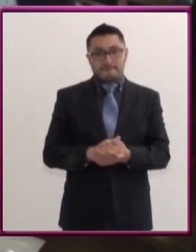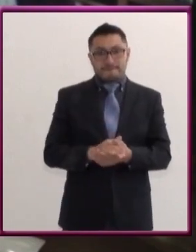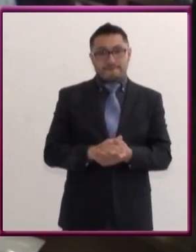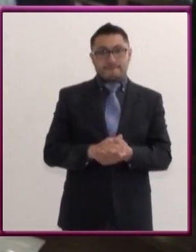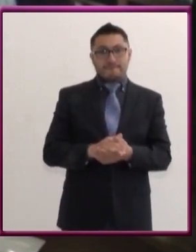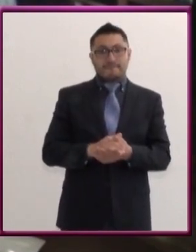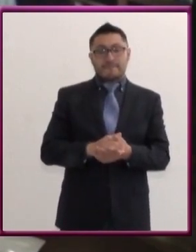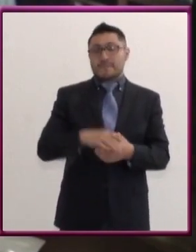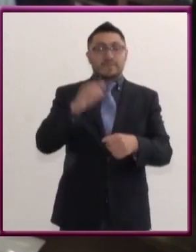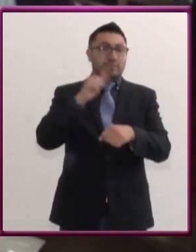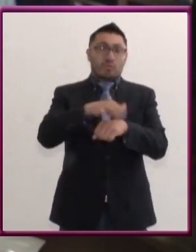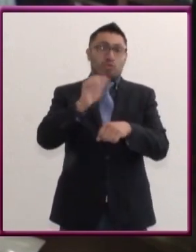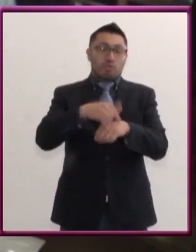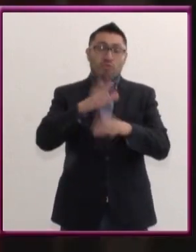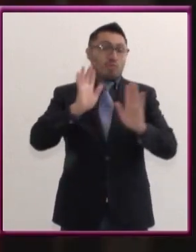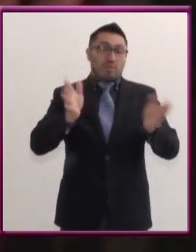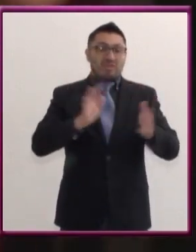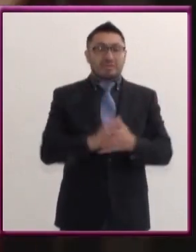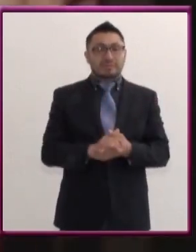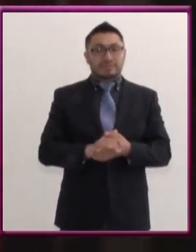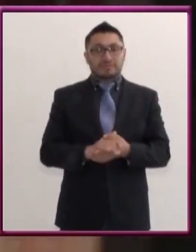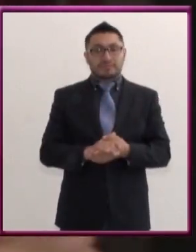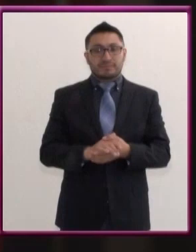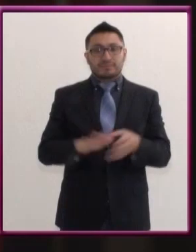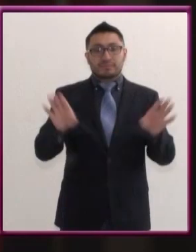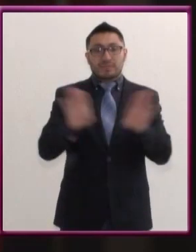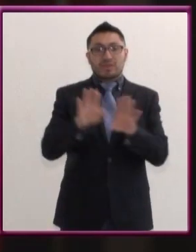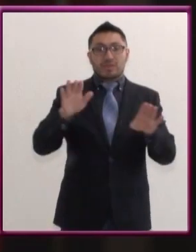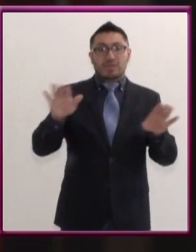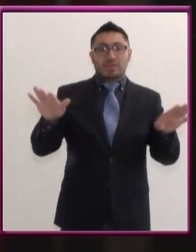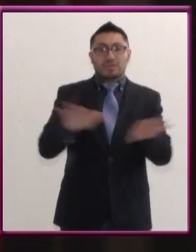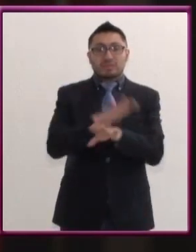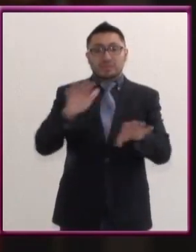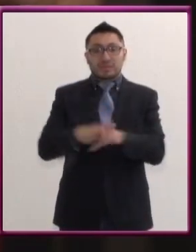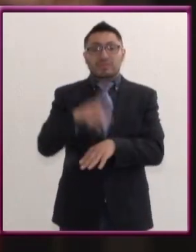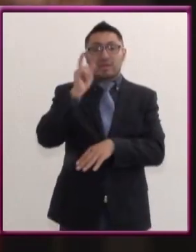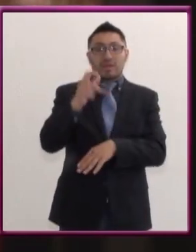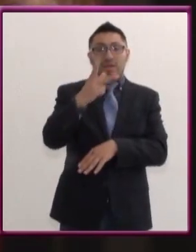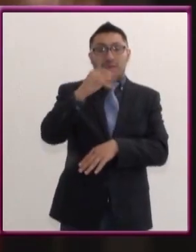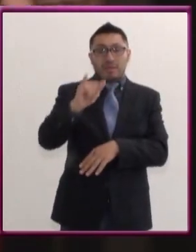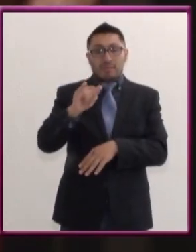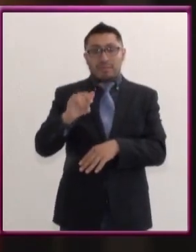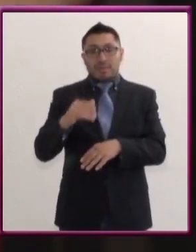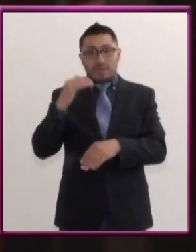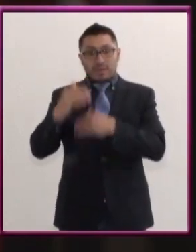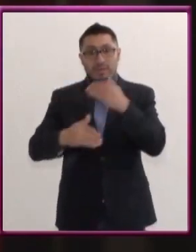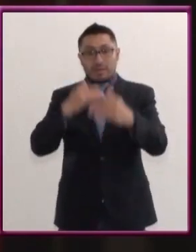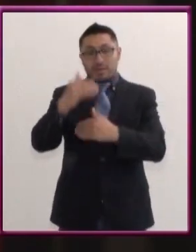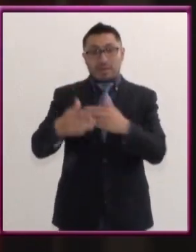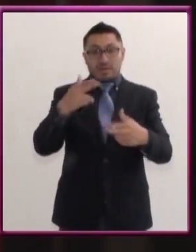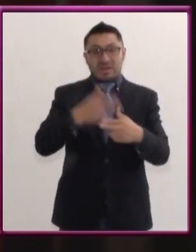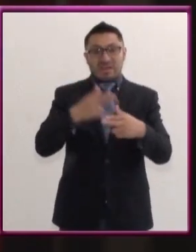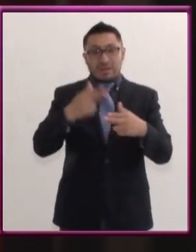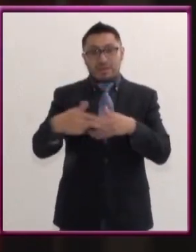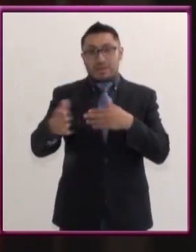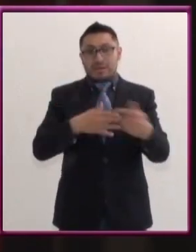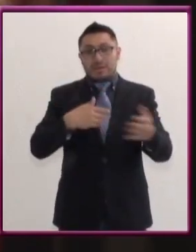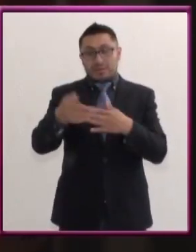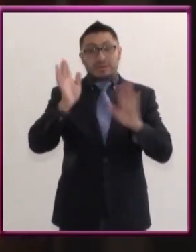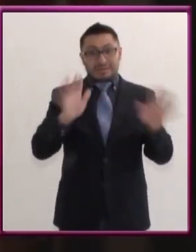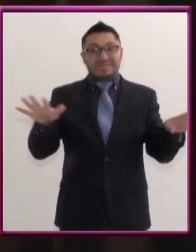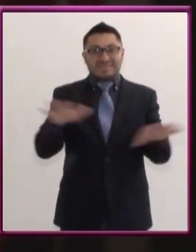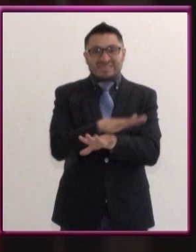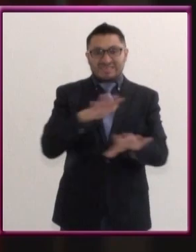sí, era una constante quizá, ¿no? ¿Cómo ha ido evolucionando el significado del pi? Hablábamos de los babilonios y los egipcios hasta la actualidad.